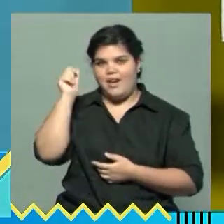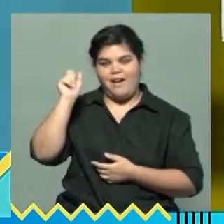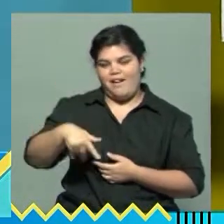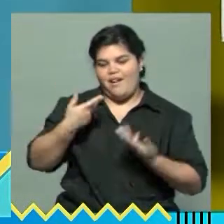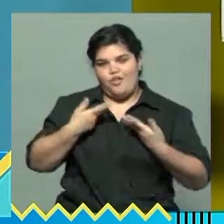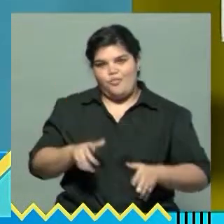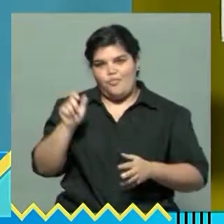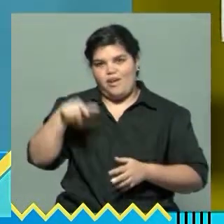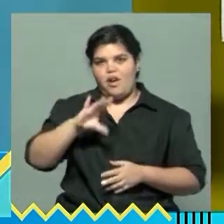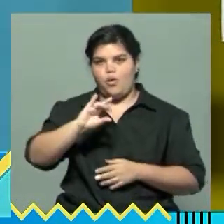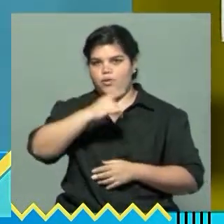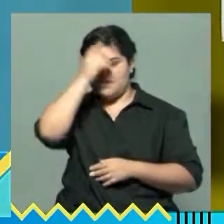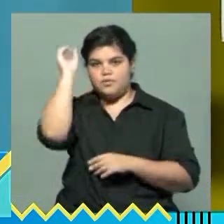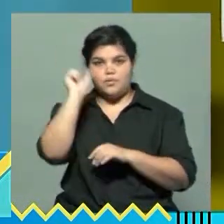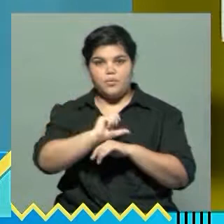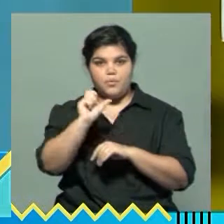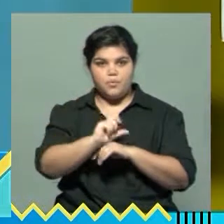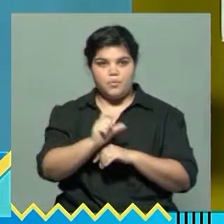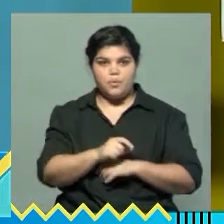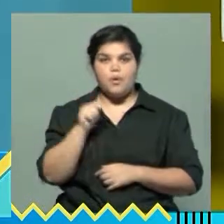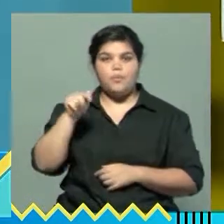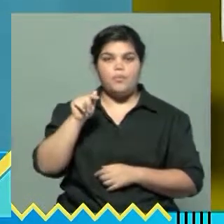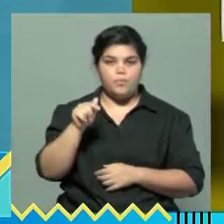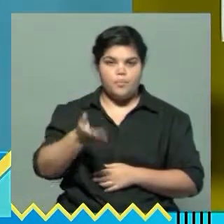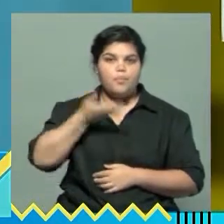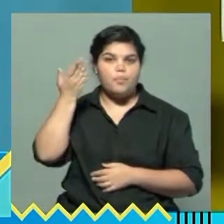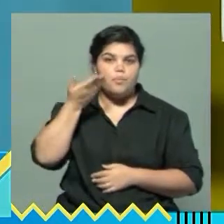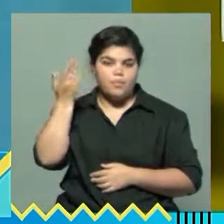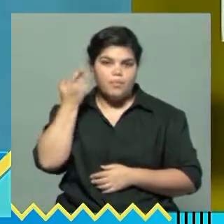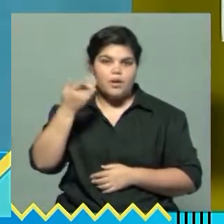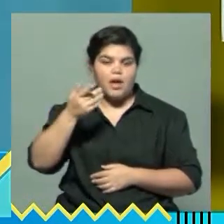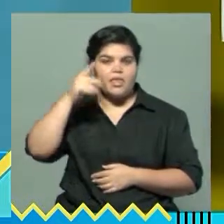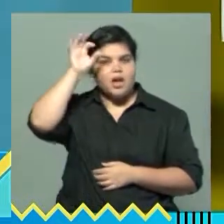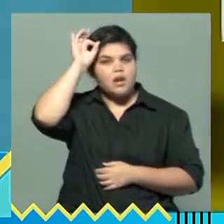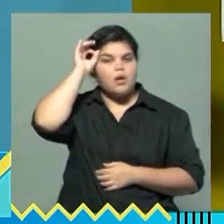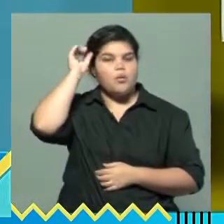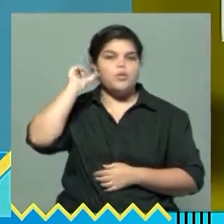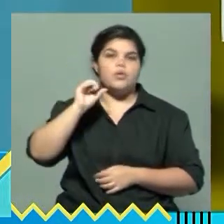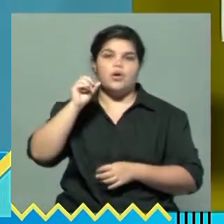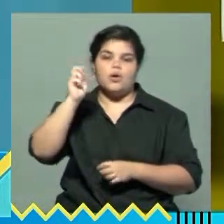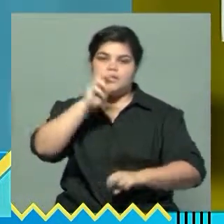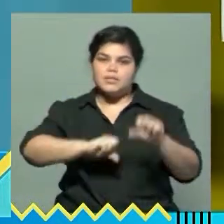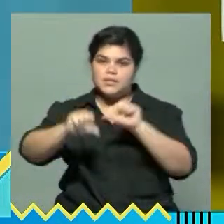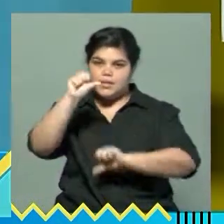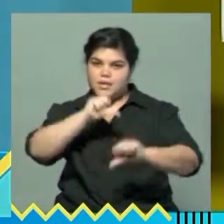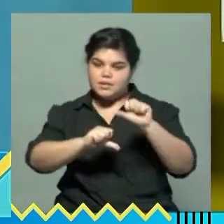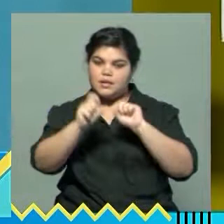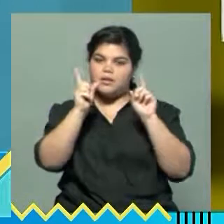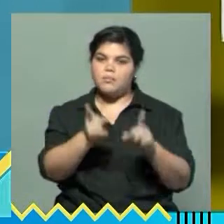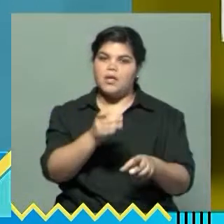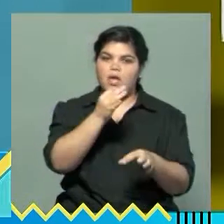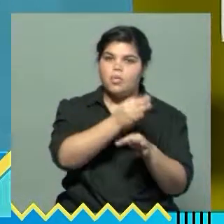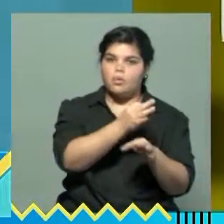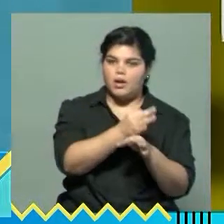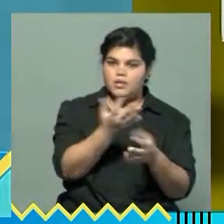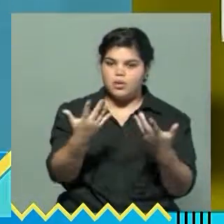Universidad Nacional de Cuyo, por supuesto. Has estado dando jornadas de neurociencia y de educación, así que por eso mismo te estamos llamando